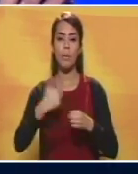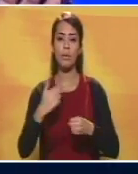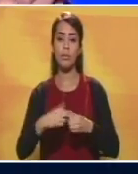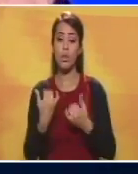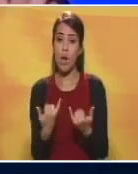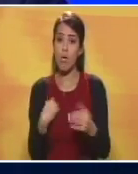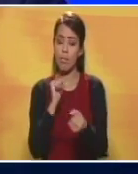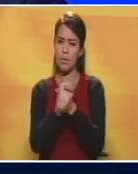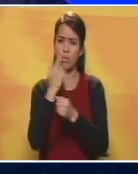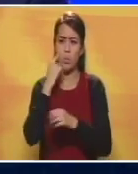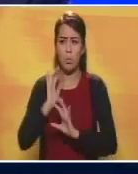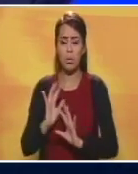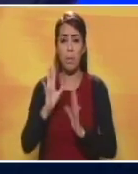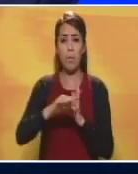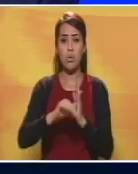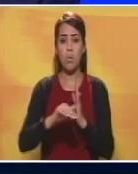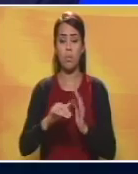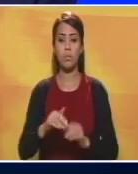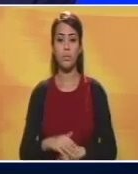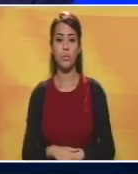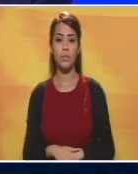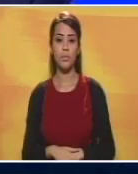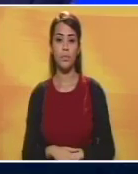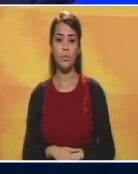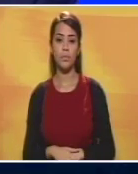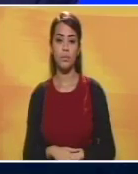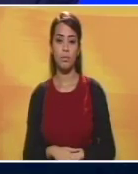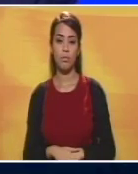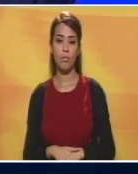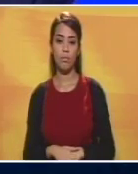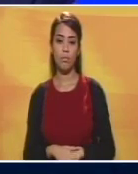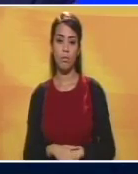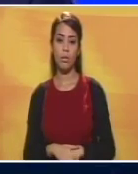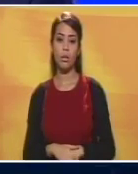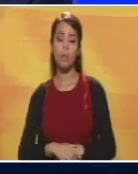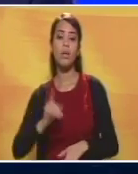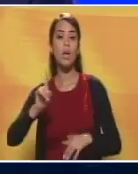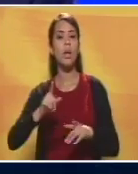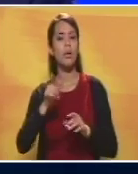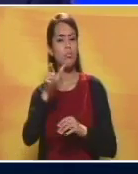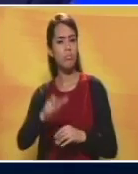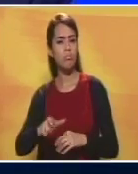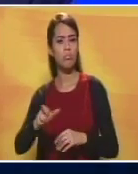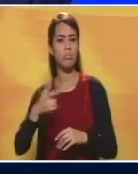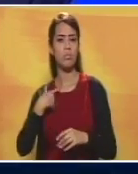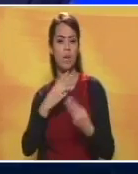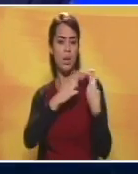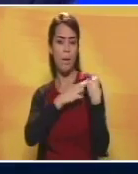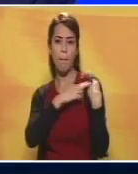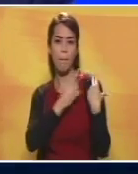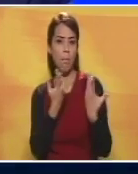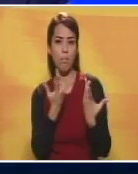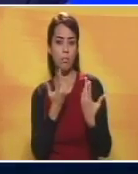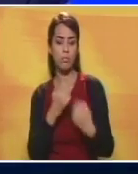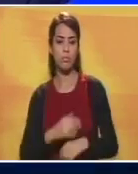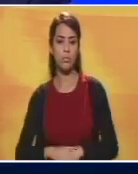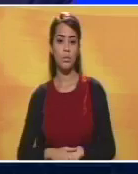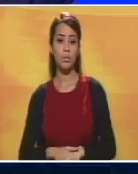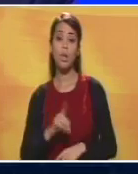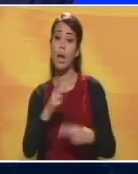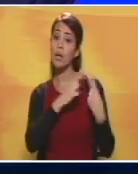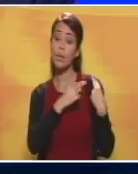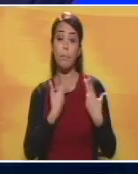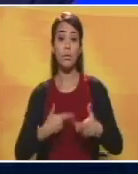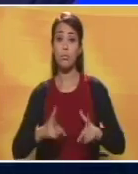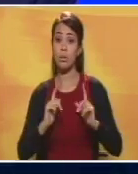preso supuestamente por corrupción, y lo firma el procurador general, que es un procurador que está usurpando la función porque no ha sido autorizado